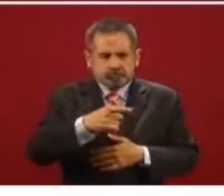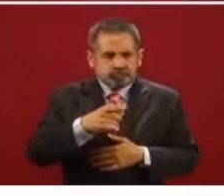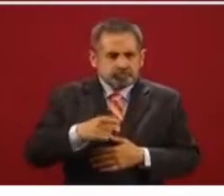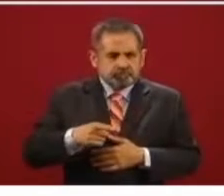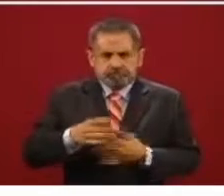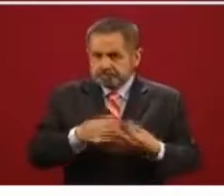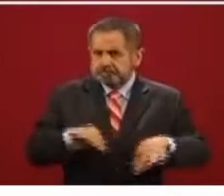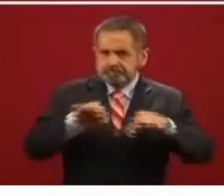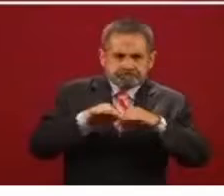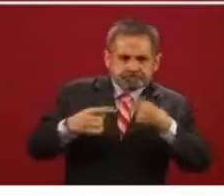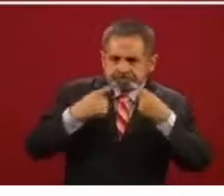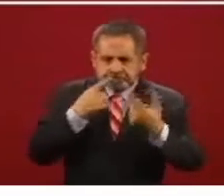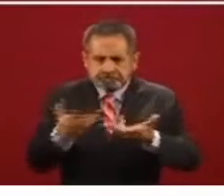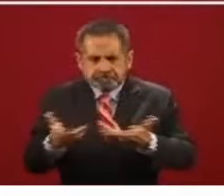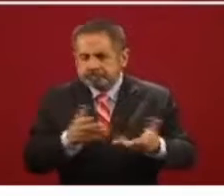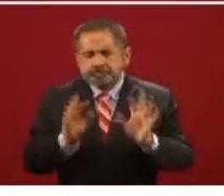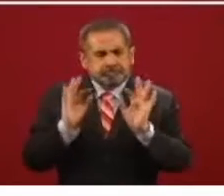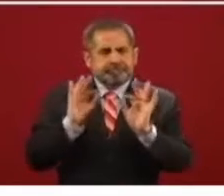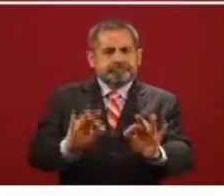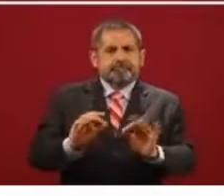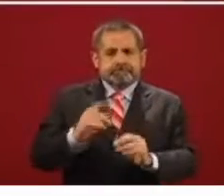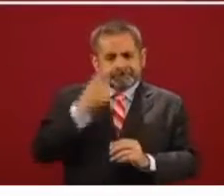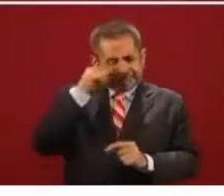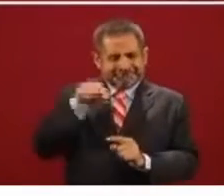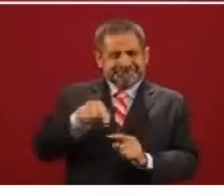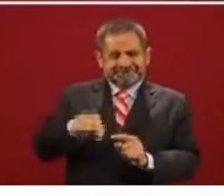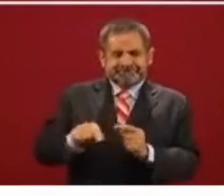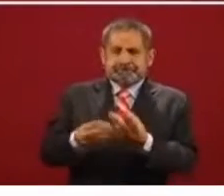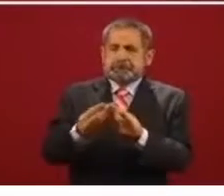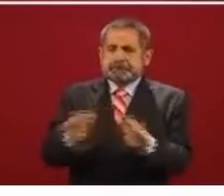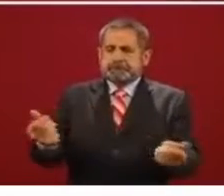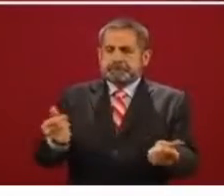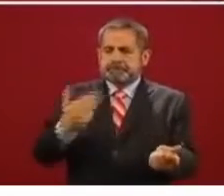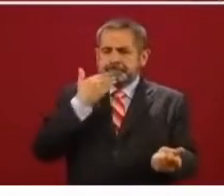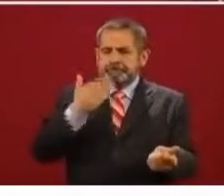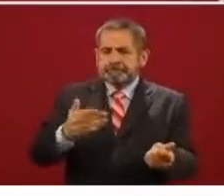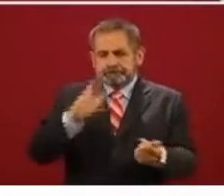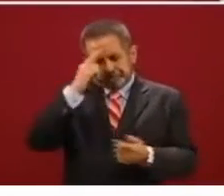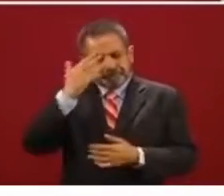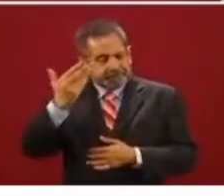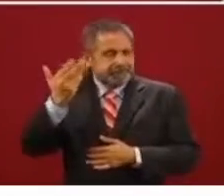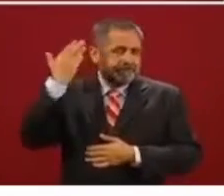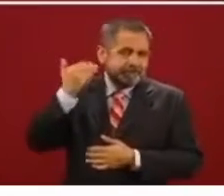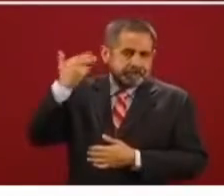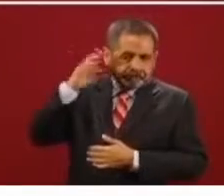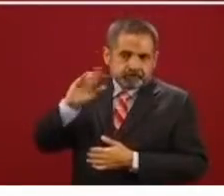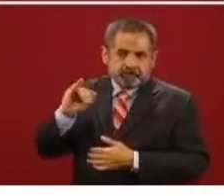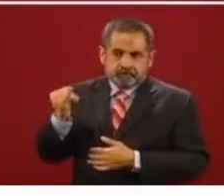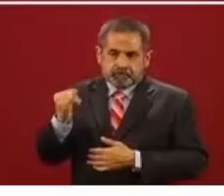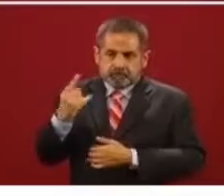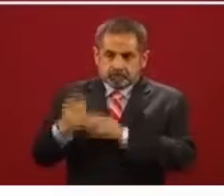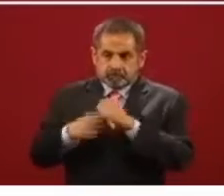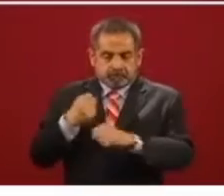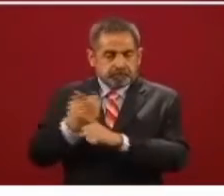intervención relevante para resolver este tipo de problemas, como lo tuvimos también, se acuerdan, en junio del año